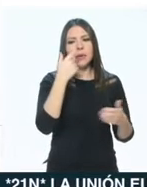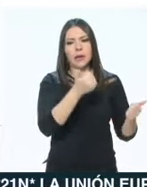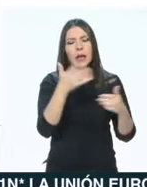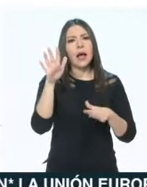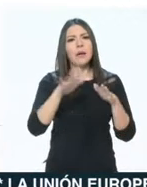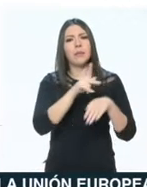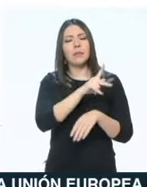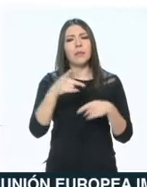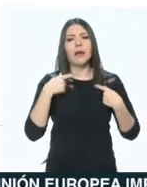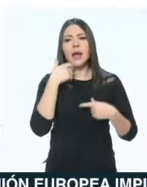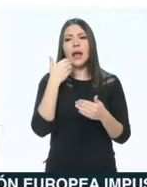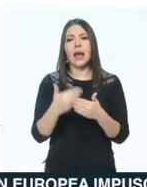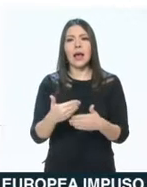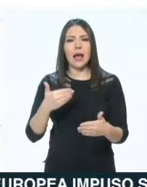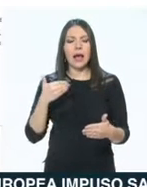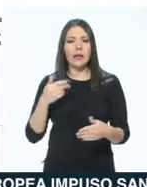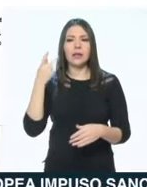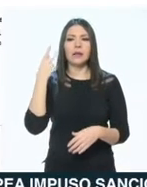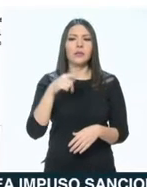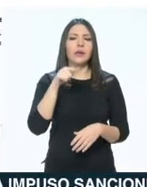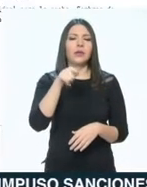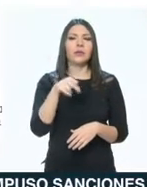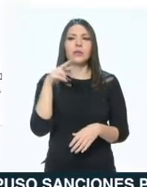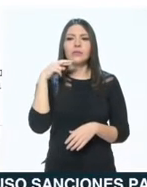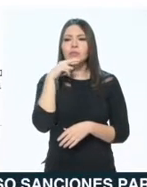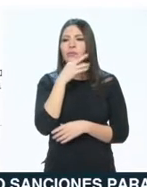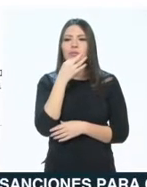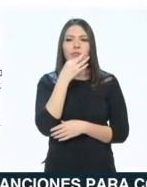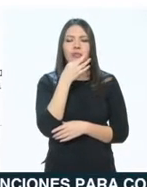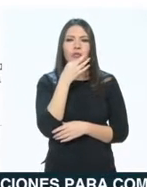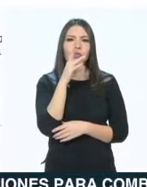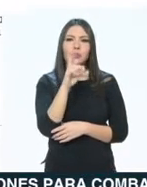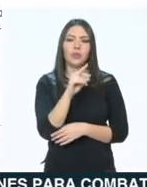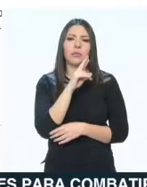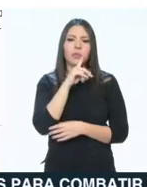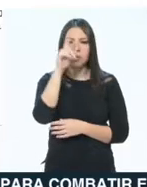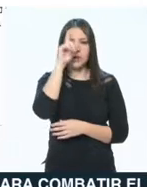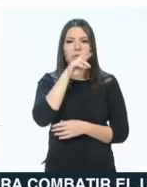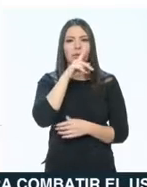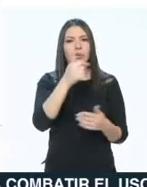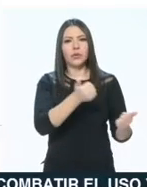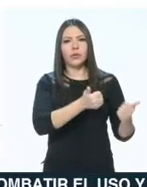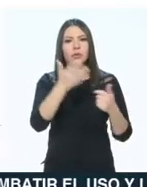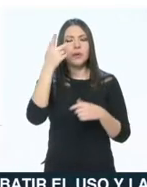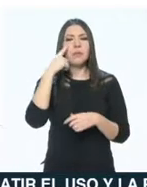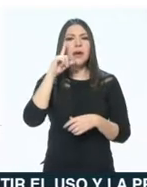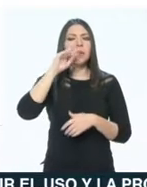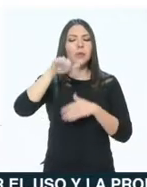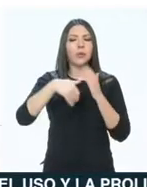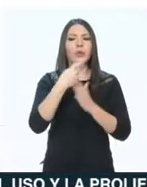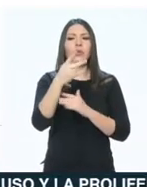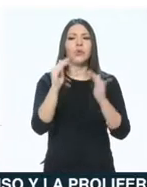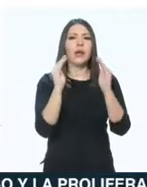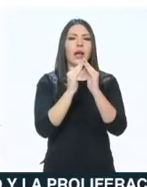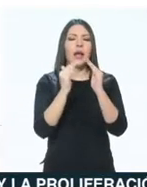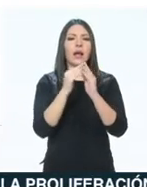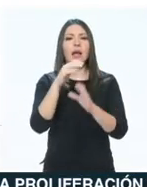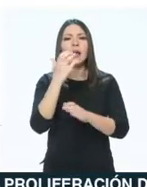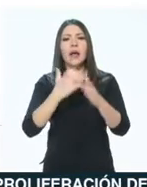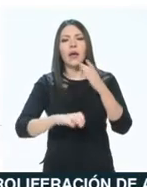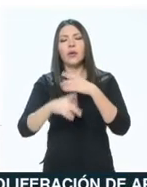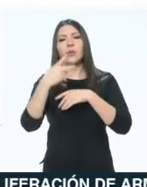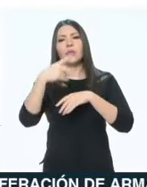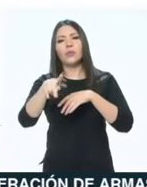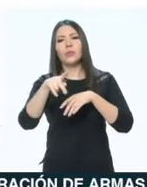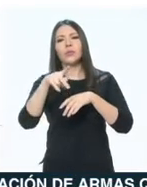antes. La verdad es que justo por ser un servicio express no sucede mucho. Entonces más bien recomendamos que se las lleven más bien para el día siguiente, ¿no? Después de la junta, después